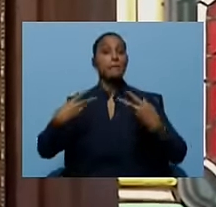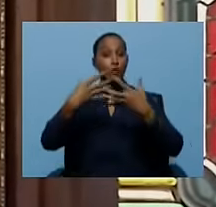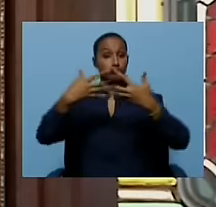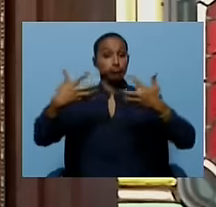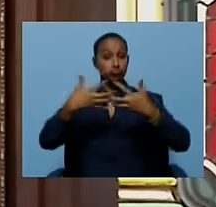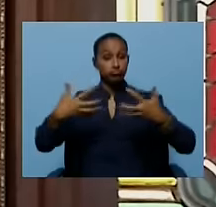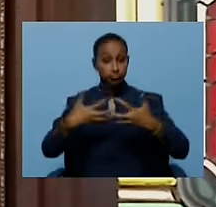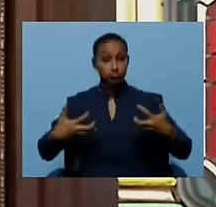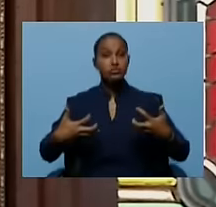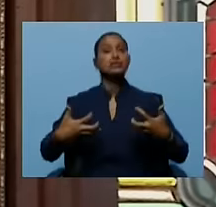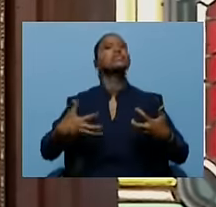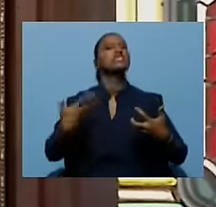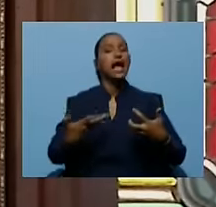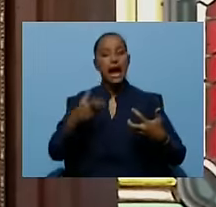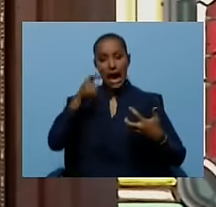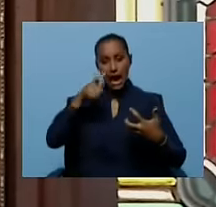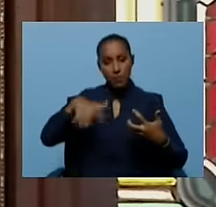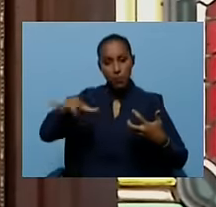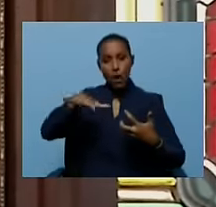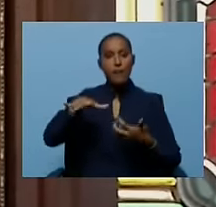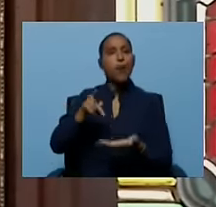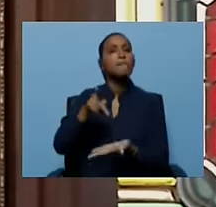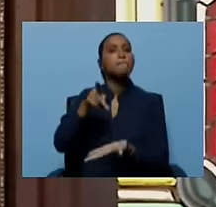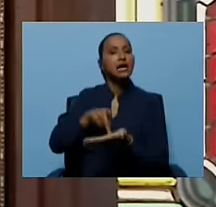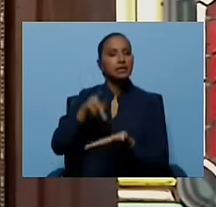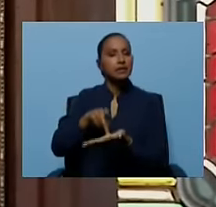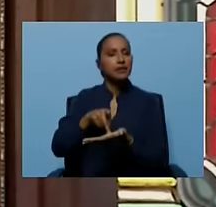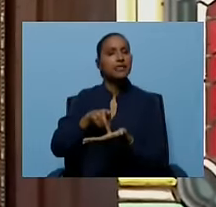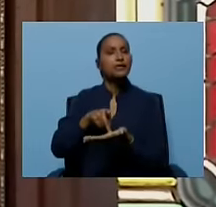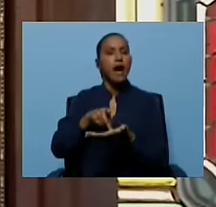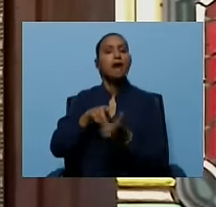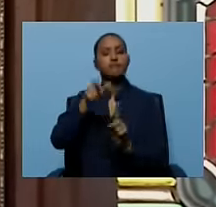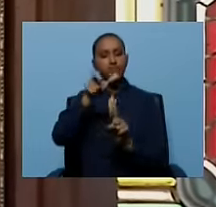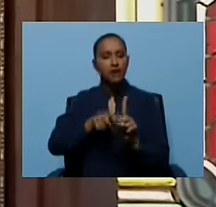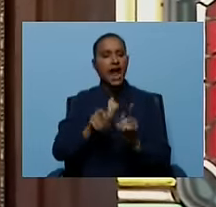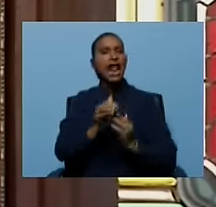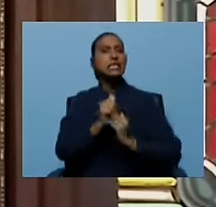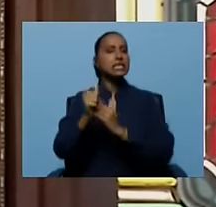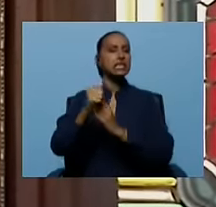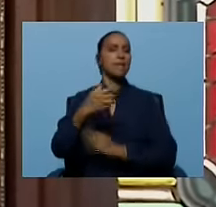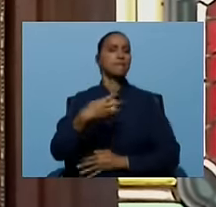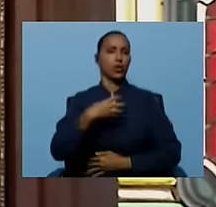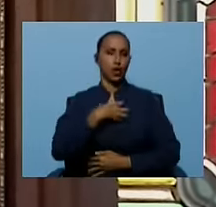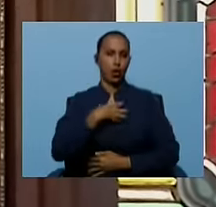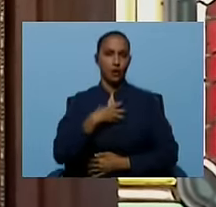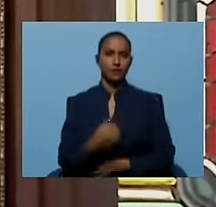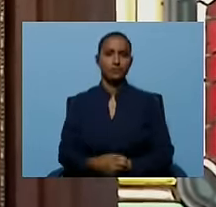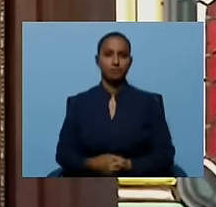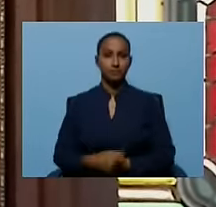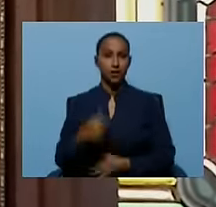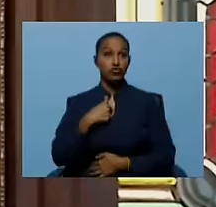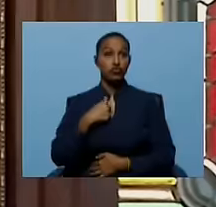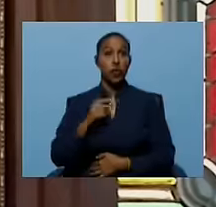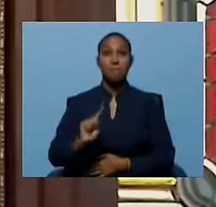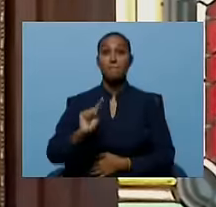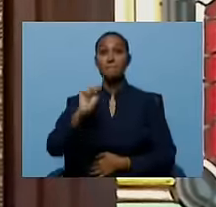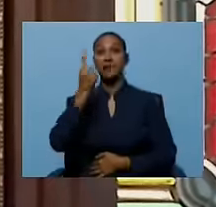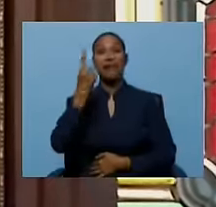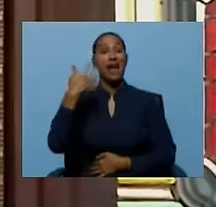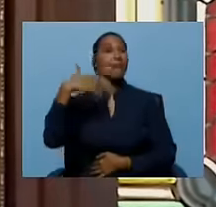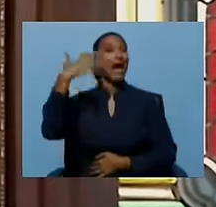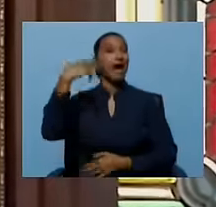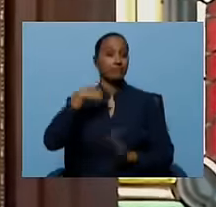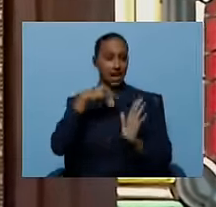y protagónica. La primera vez que en mi vida leí el concepto de democracia participativa y protagónica fue